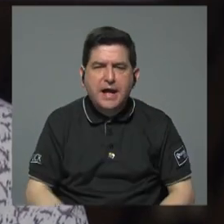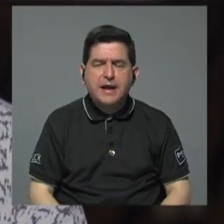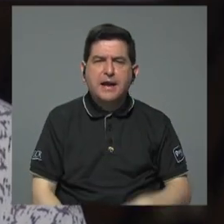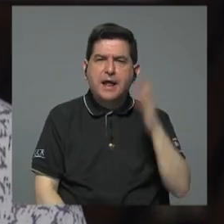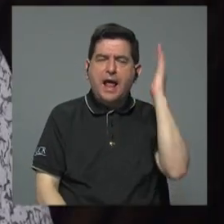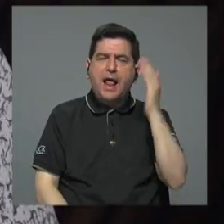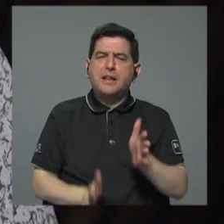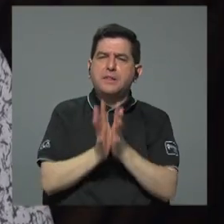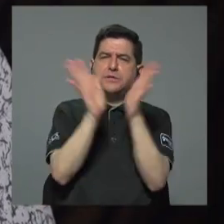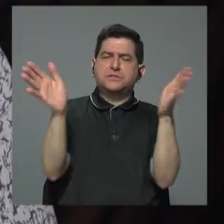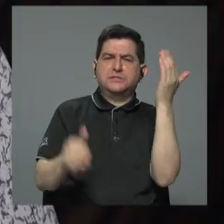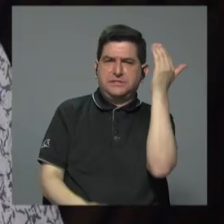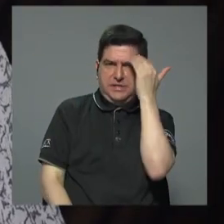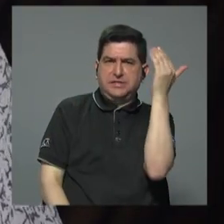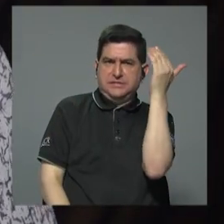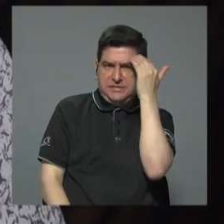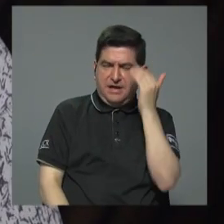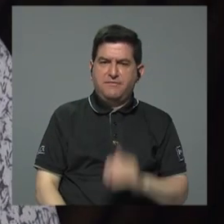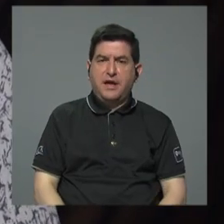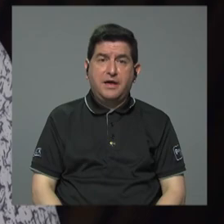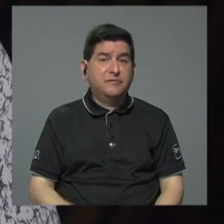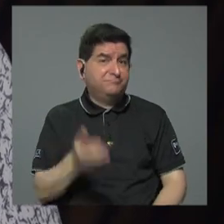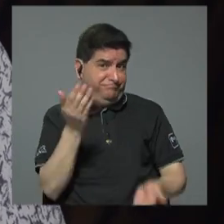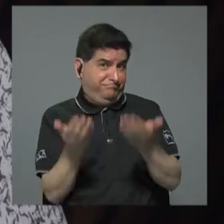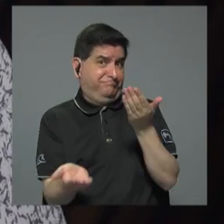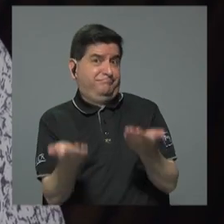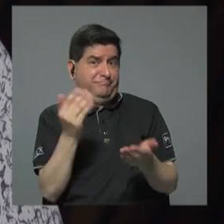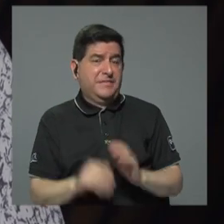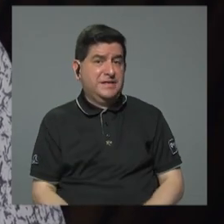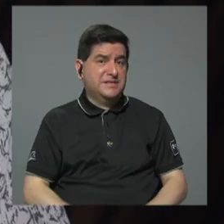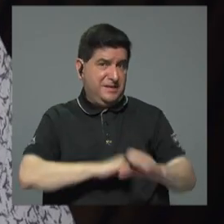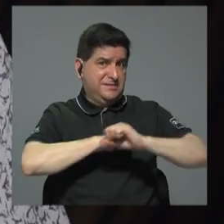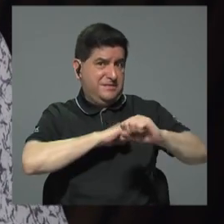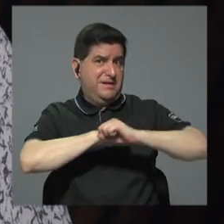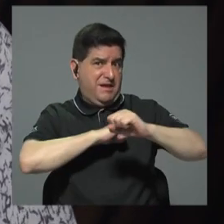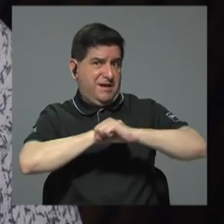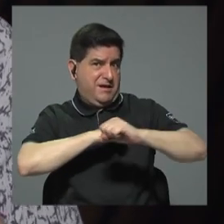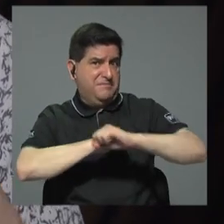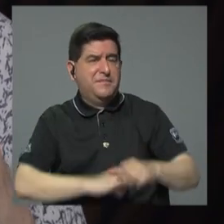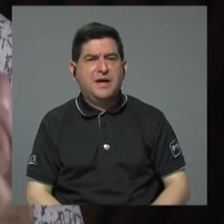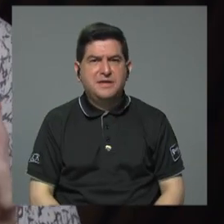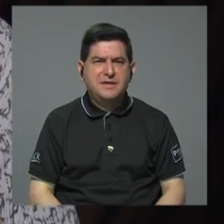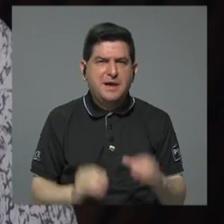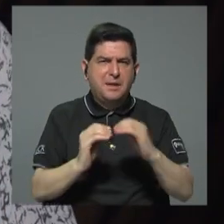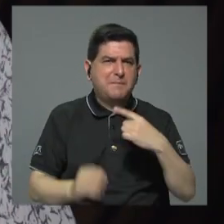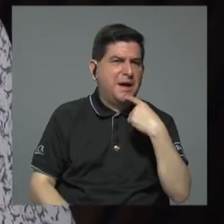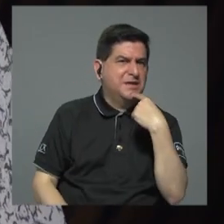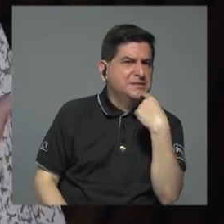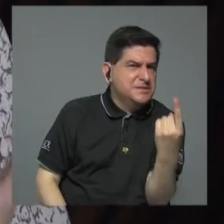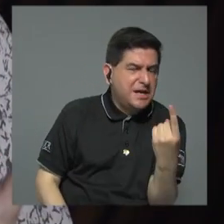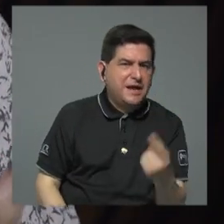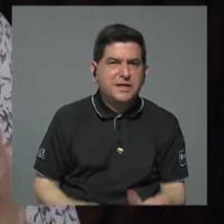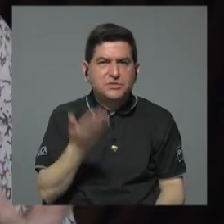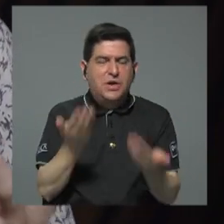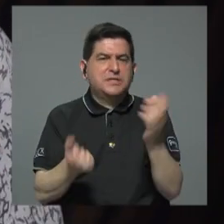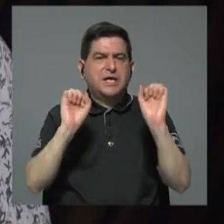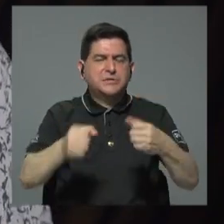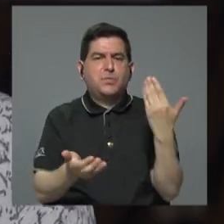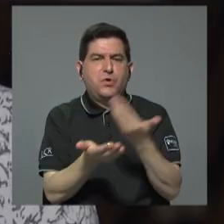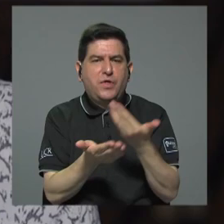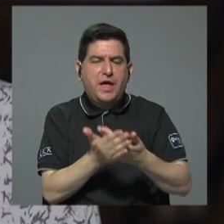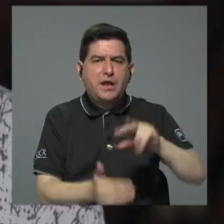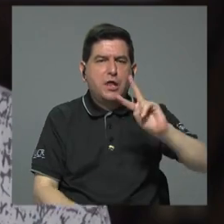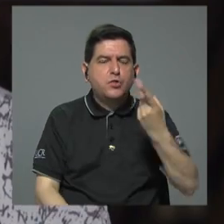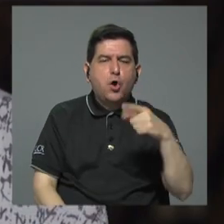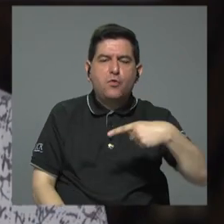discurso público y sabemos que muy probablemente en esta campaña se harán más afirmaciones de las que podremos verificar en Doble